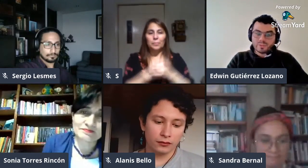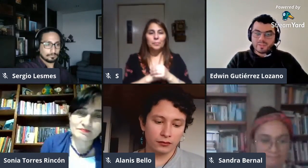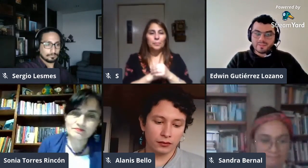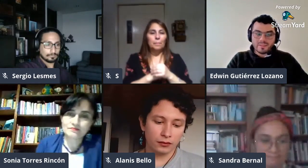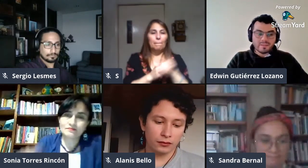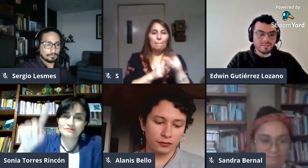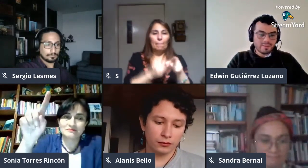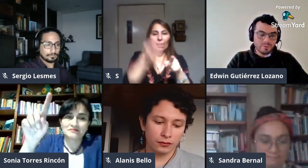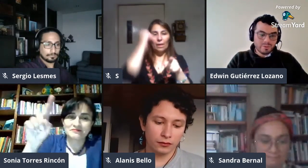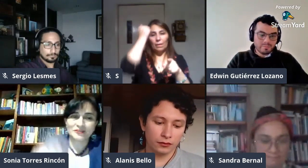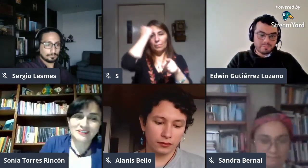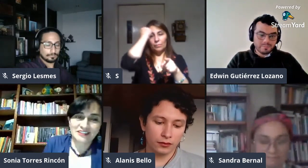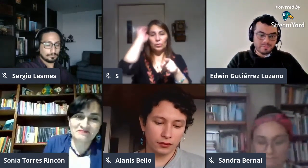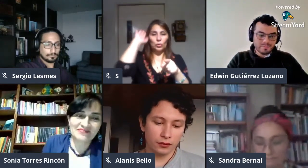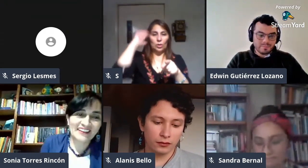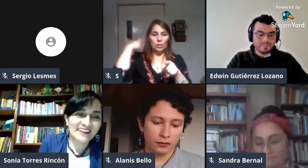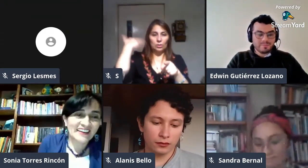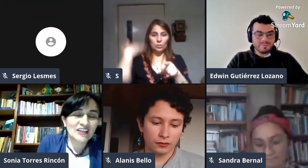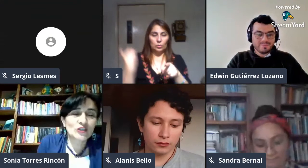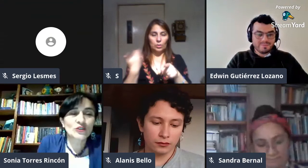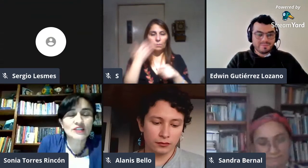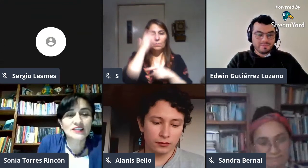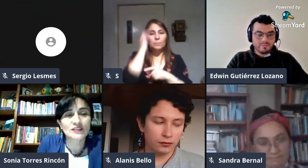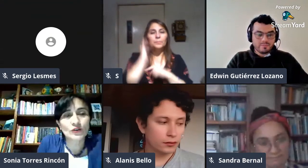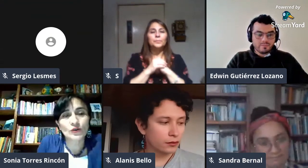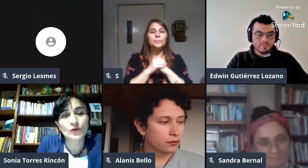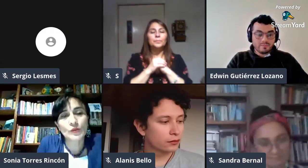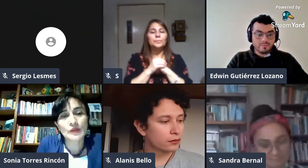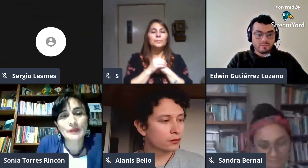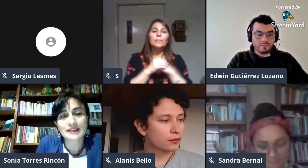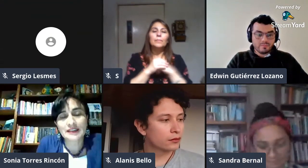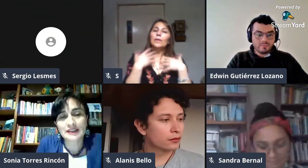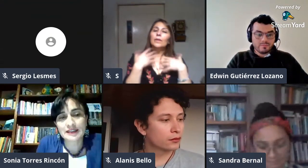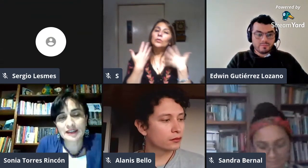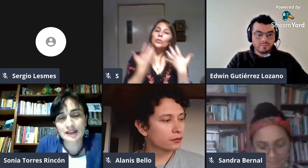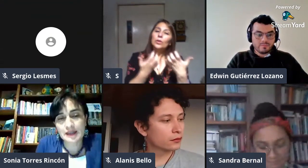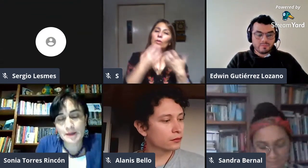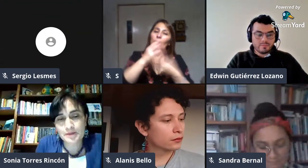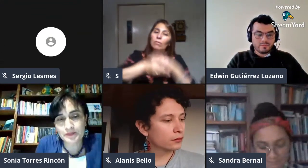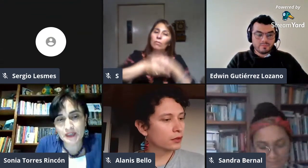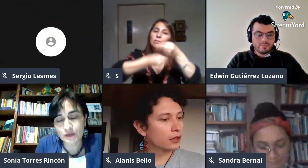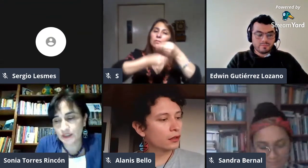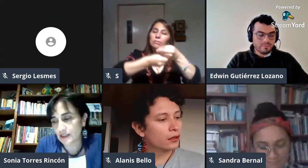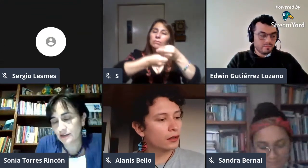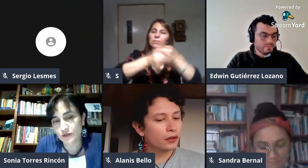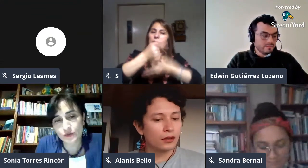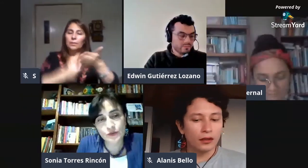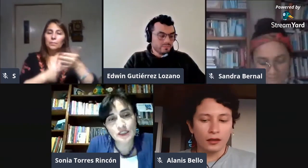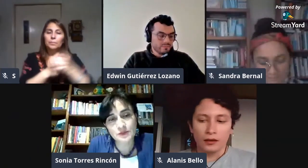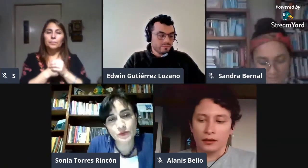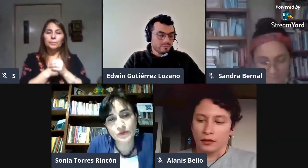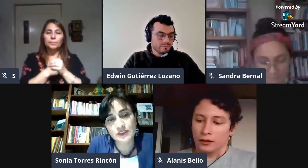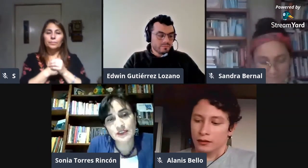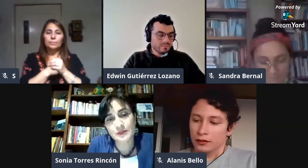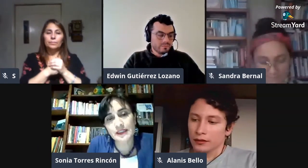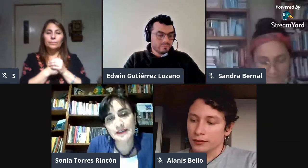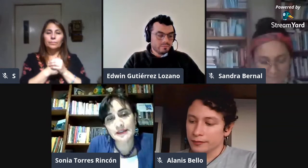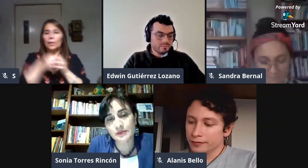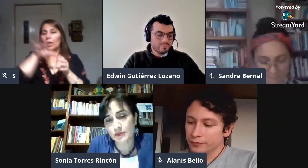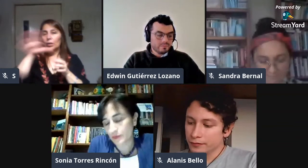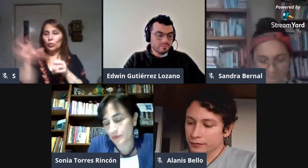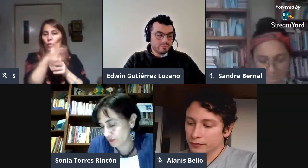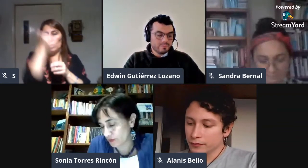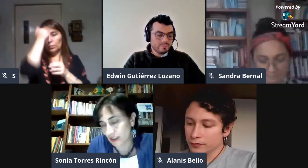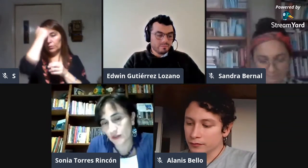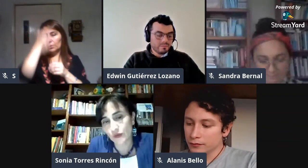Bueno, muchas gracias, Sandra. Señora. No, yo quisiera solo complementar que a lo que ya han dicho las profes también